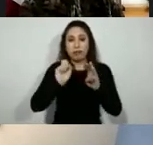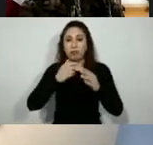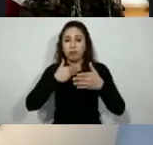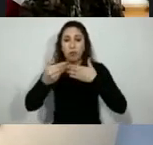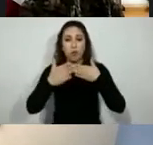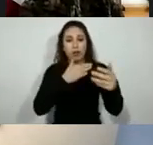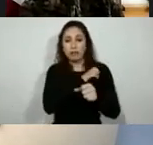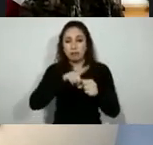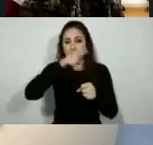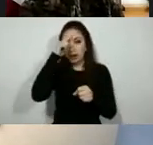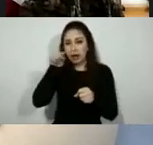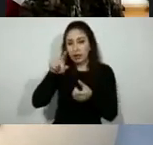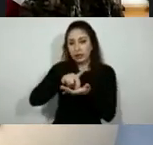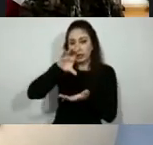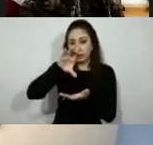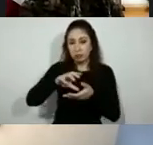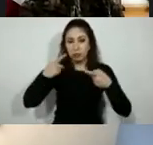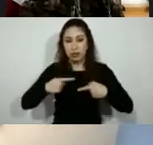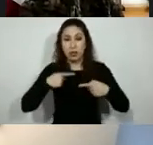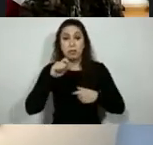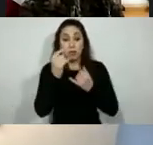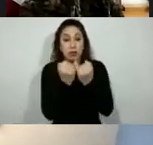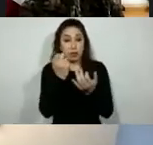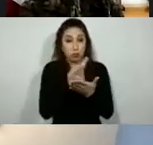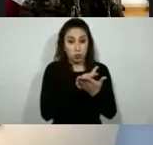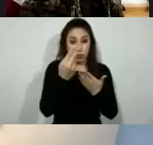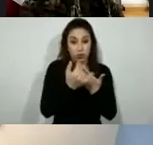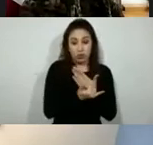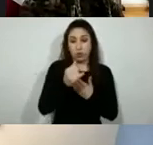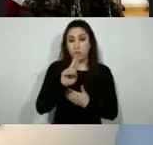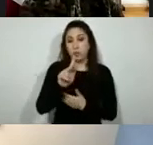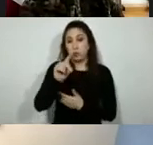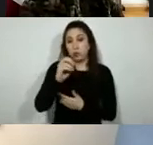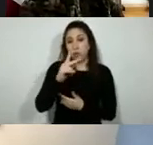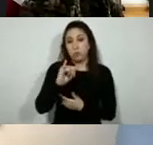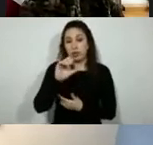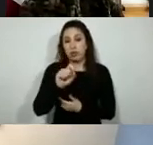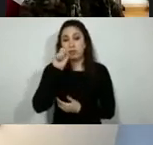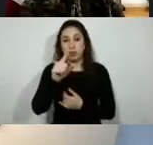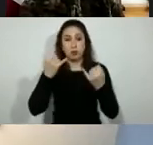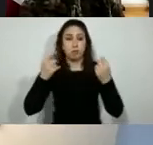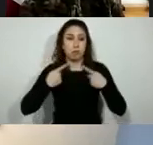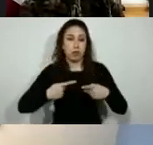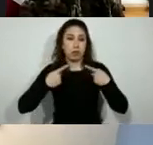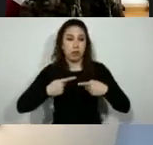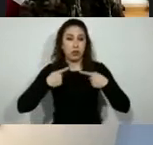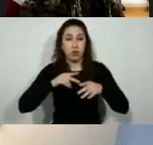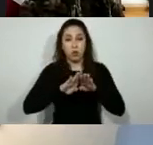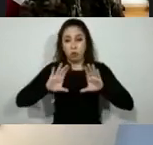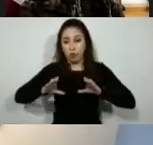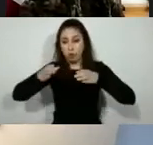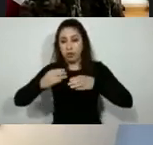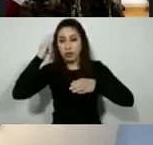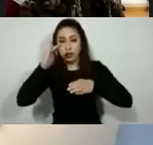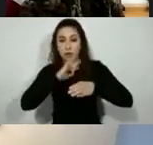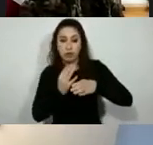Asimismo, todas las utopías tendrán actividades para incluir a las poblaciones indígenas y los